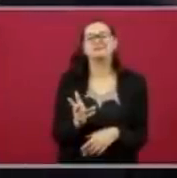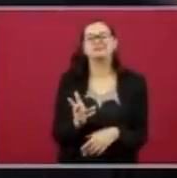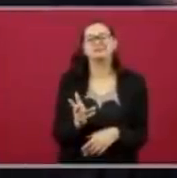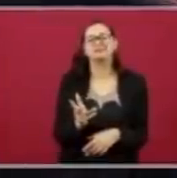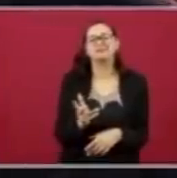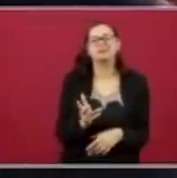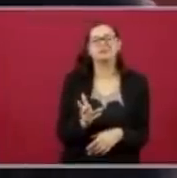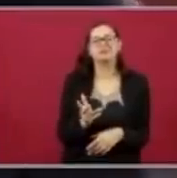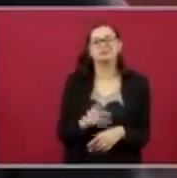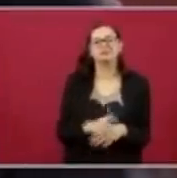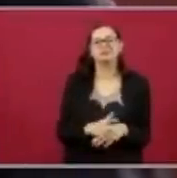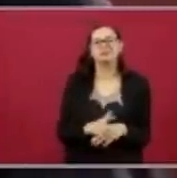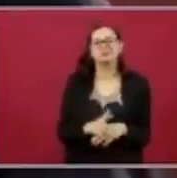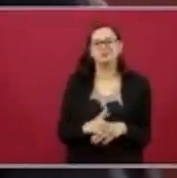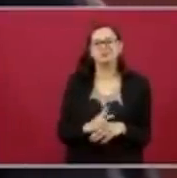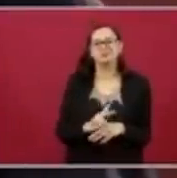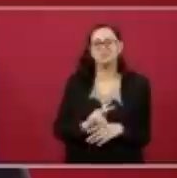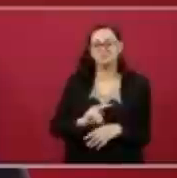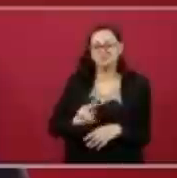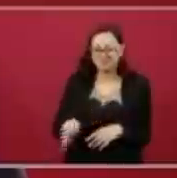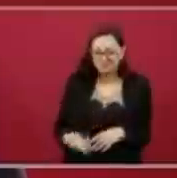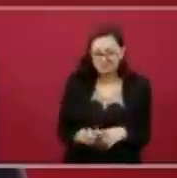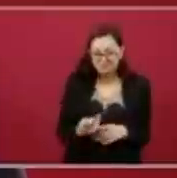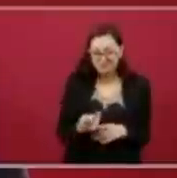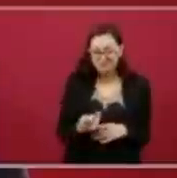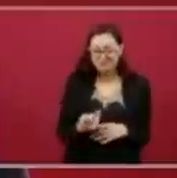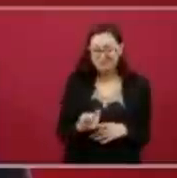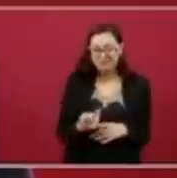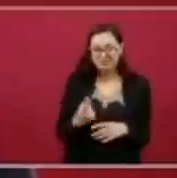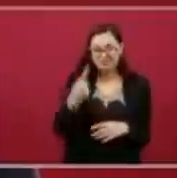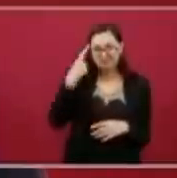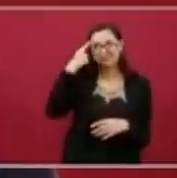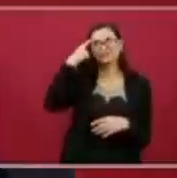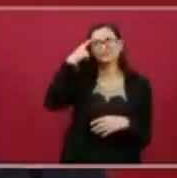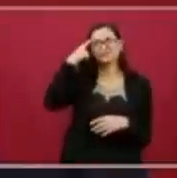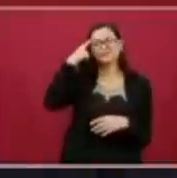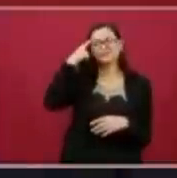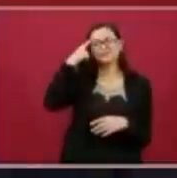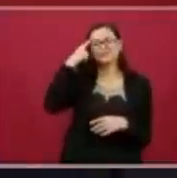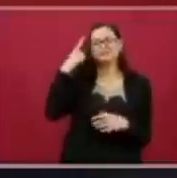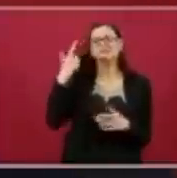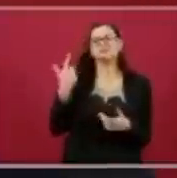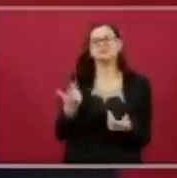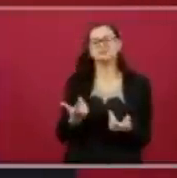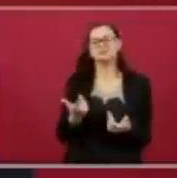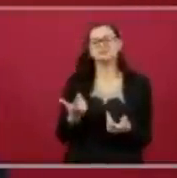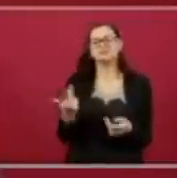esta pregunta para que se